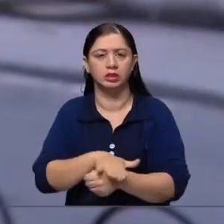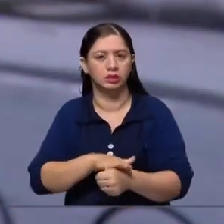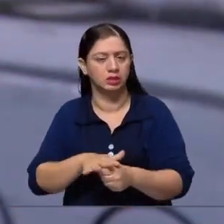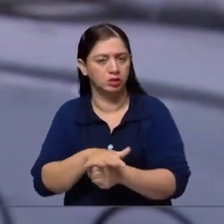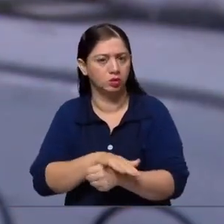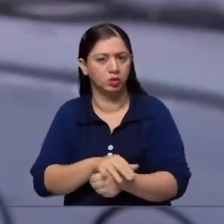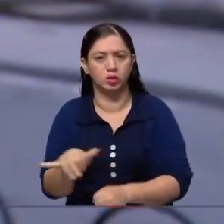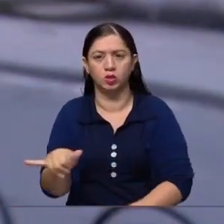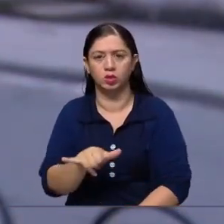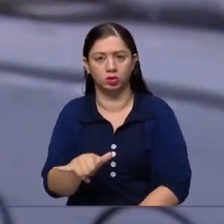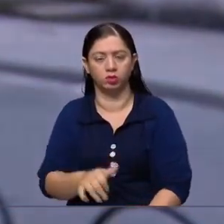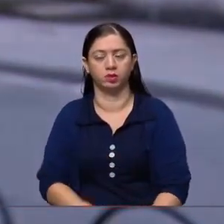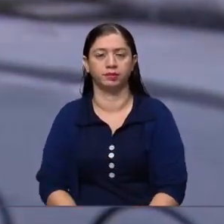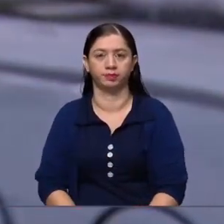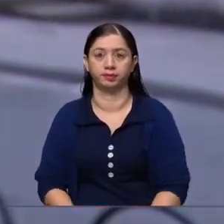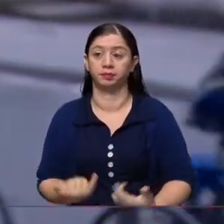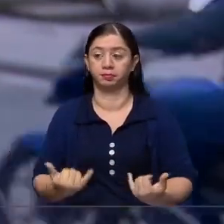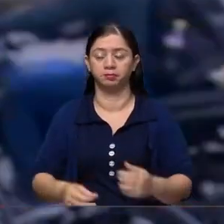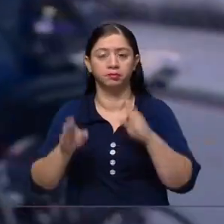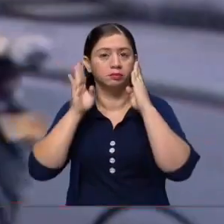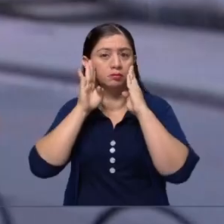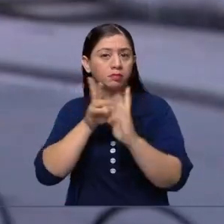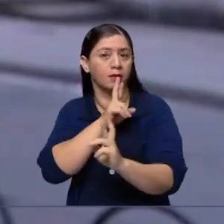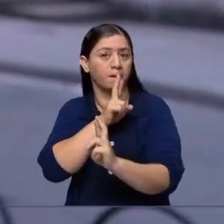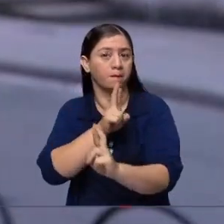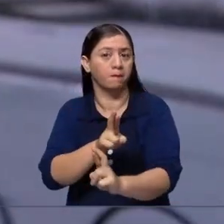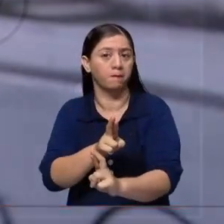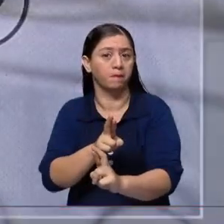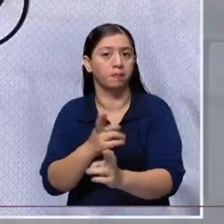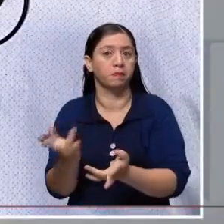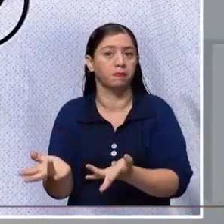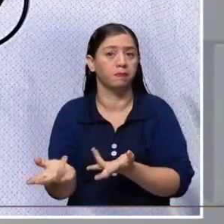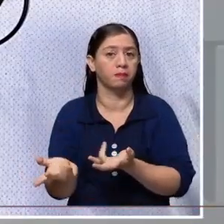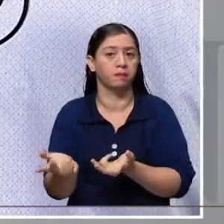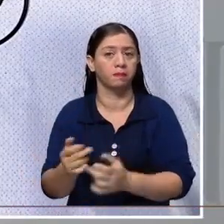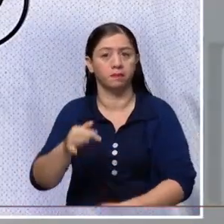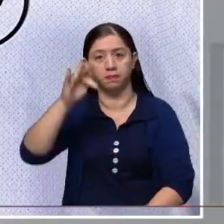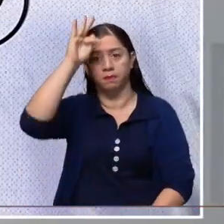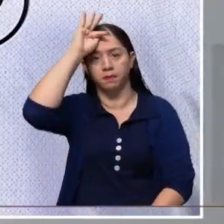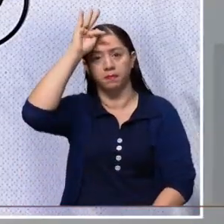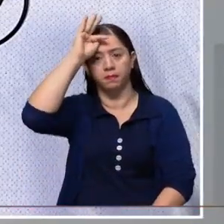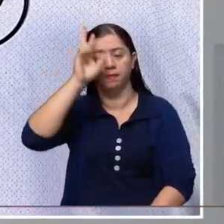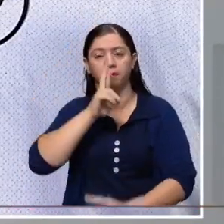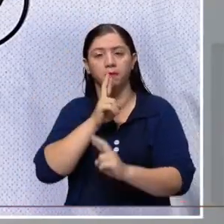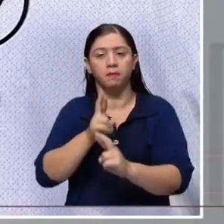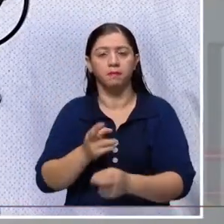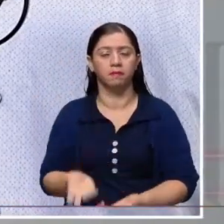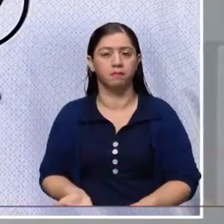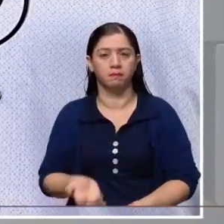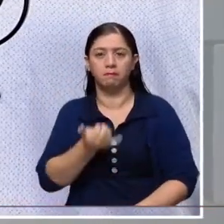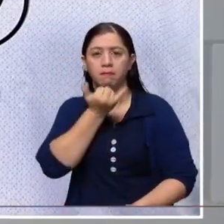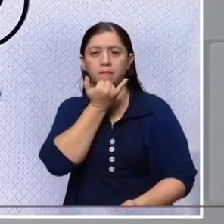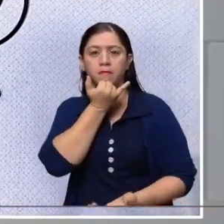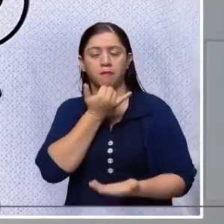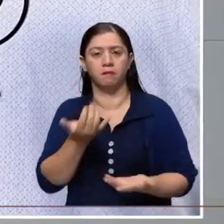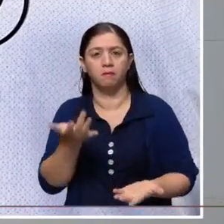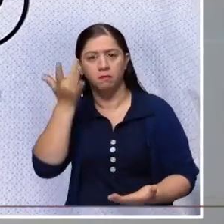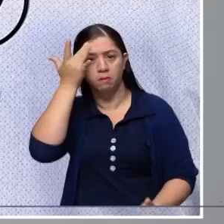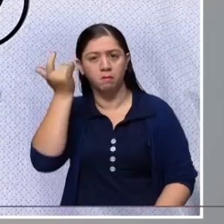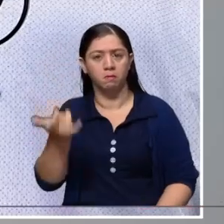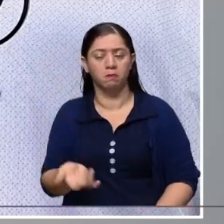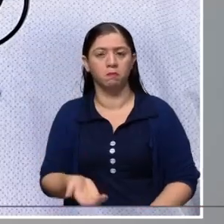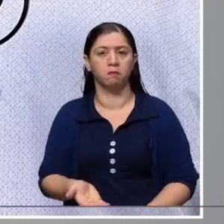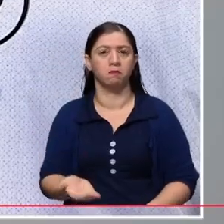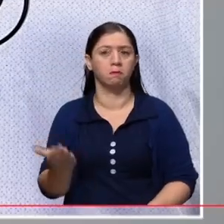circunstancias similares. Nosotros estaremos atentos a la respuesta del centro asistencial para conocer qué pudo fallar allí